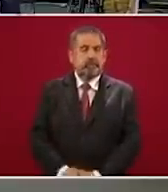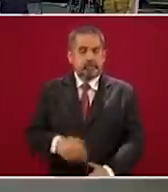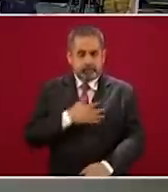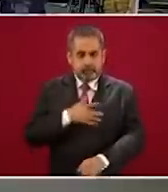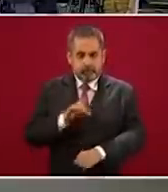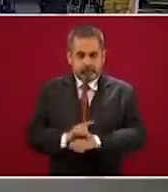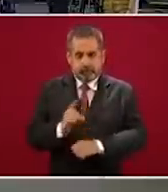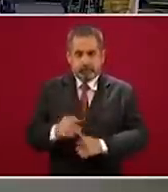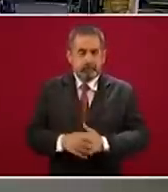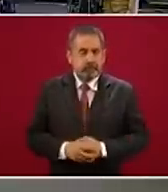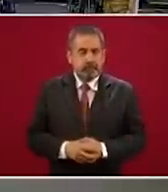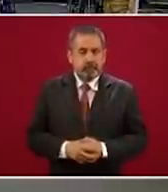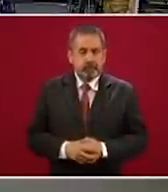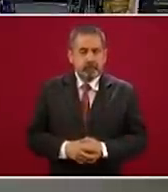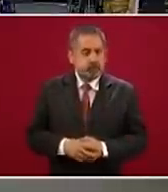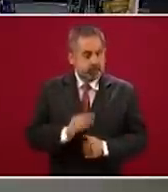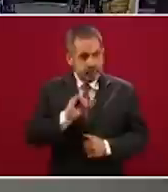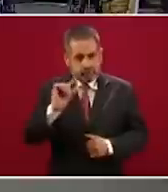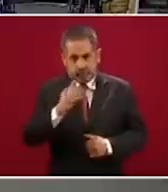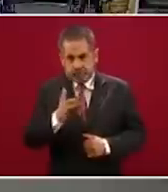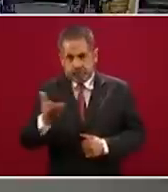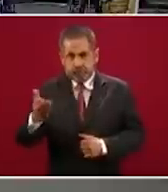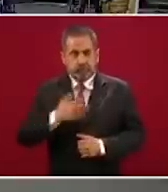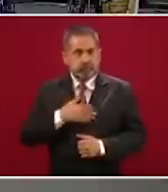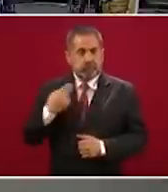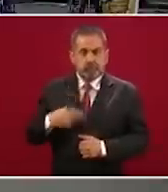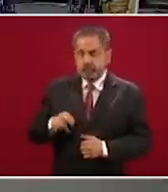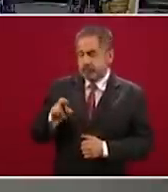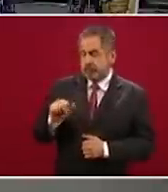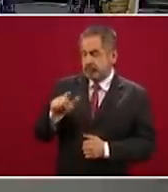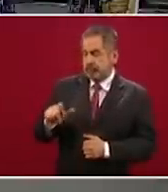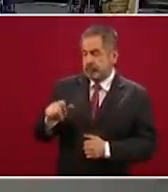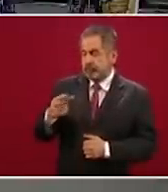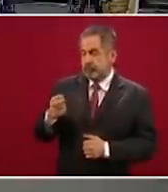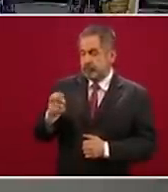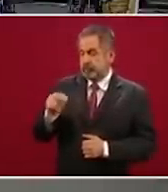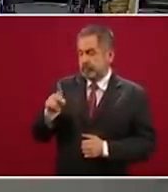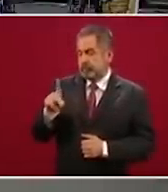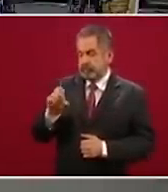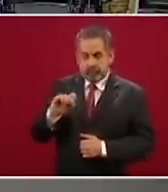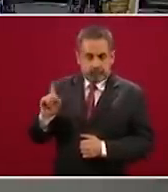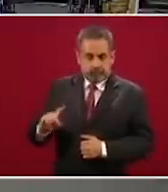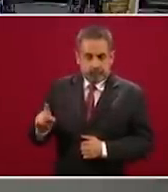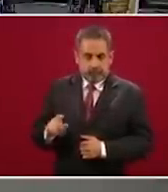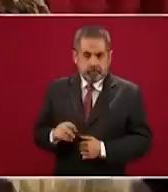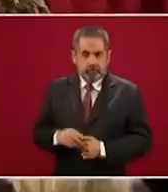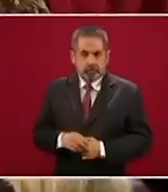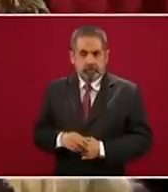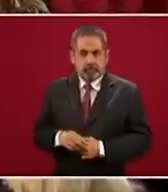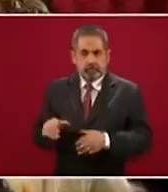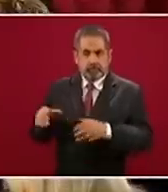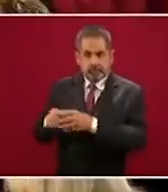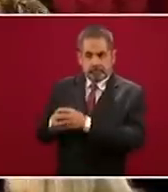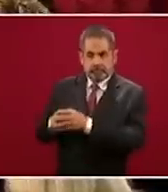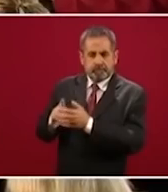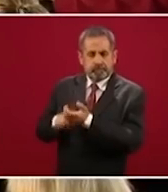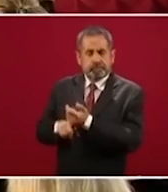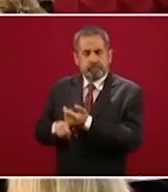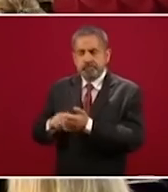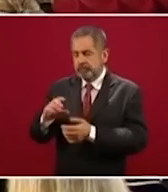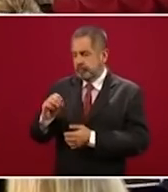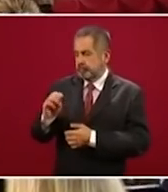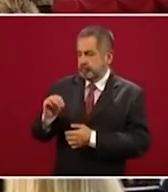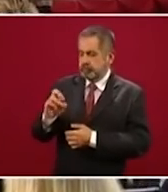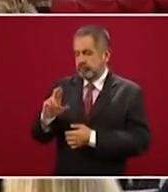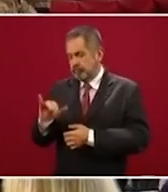Buenos días, señores funcionarios. Raúl Hernández del Barlovento, el concepto integral del comercio exterior.